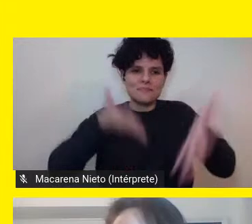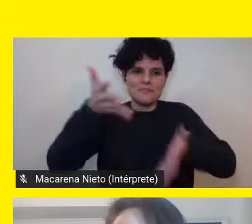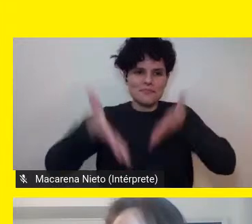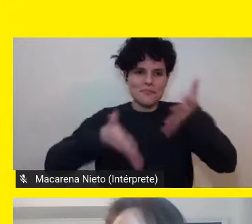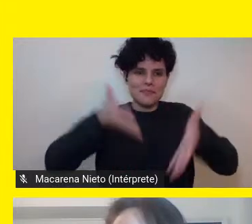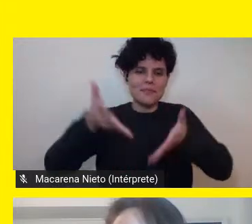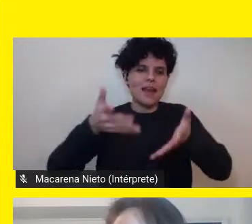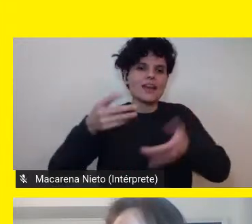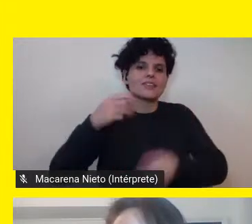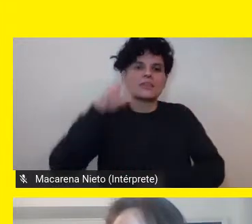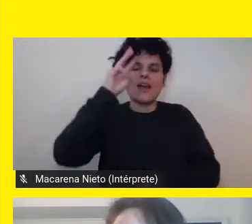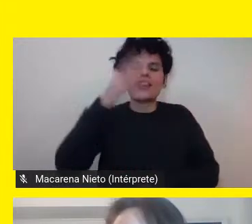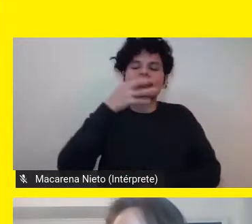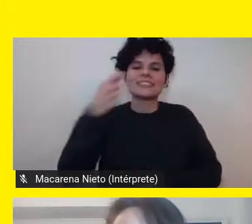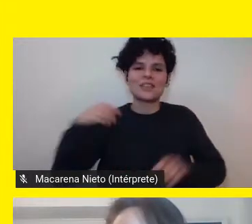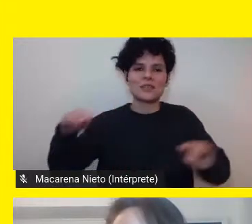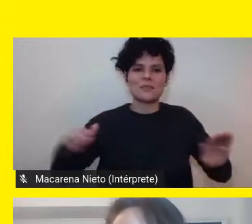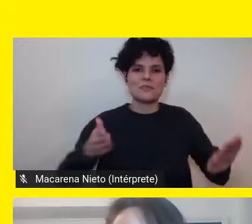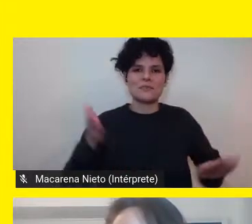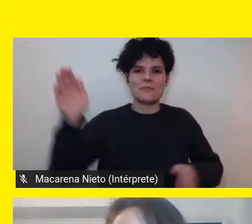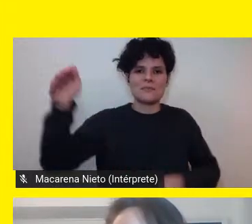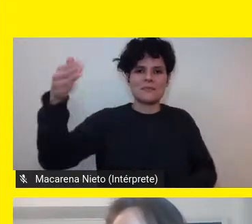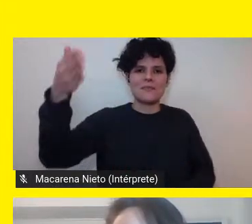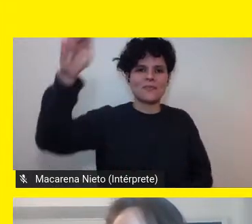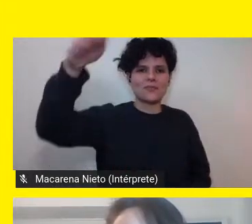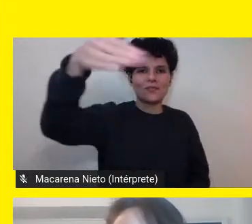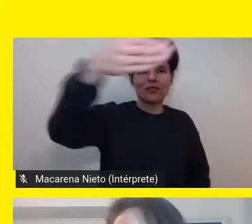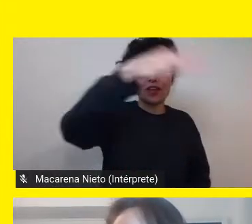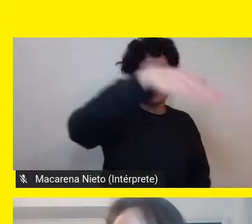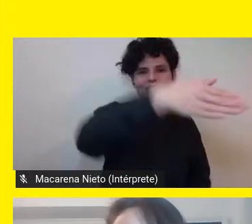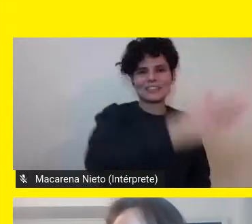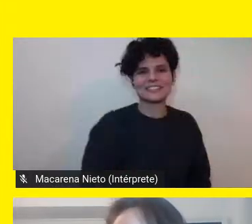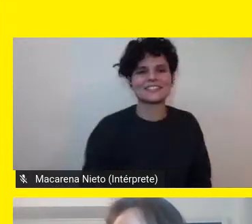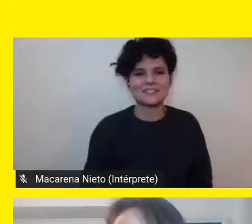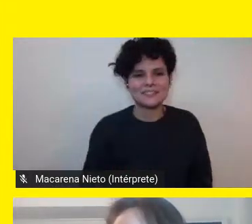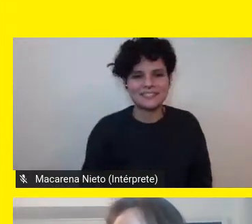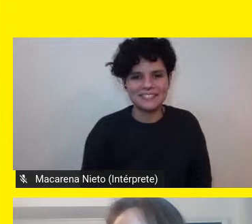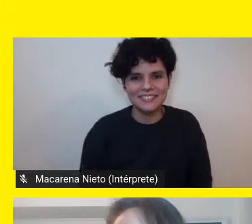señalando al pez volador. Mira qué lindo. Pez volador.